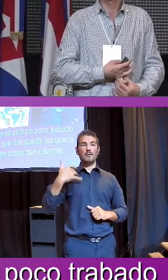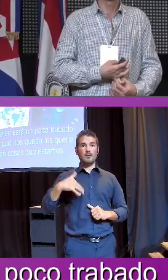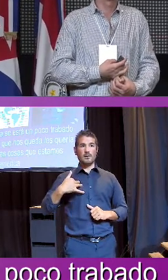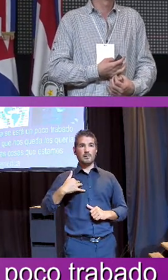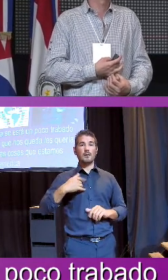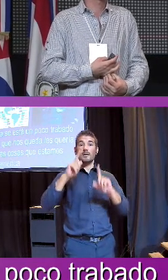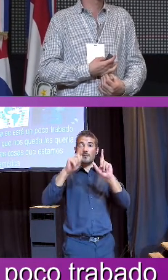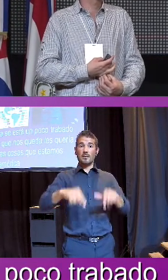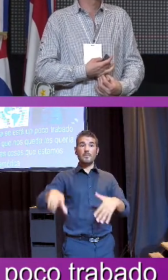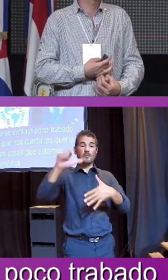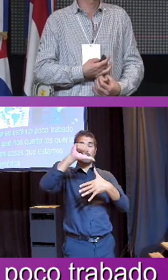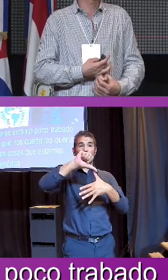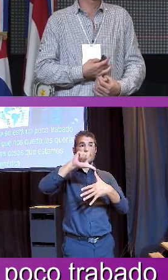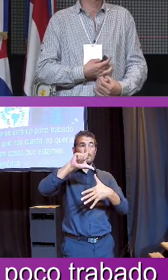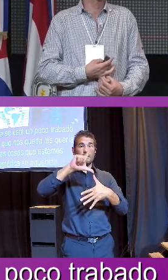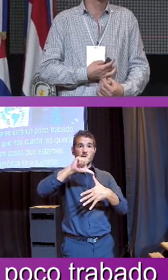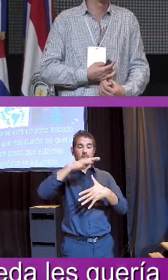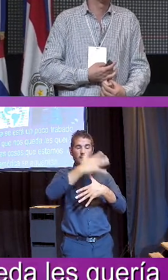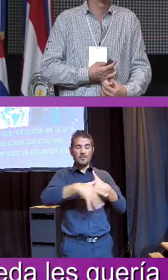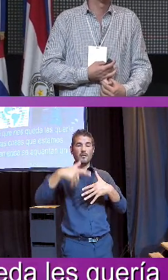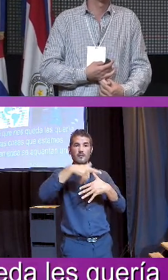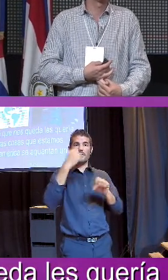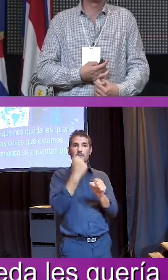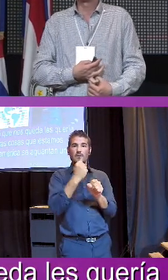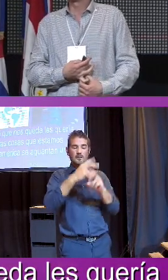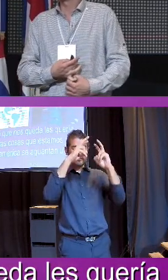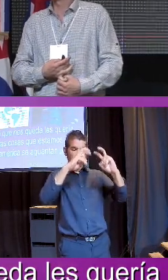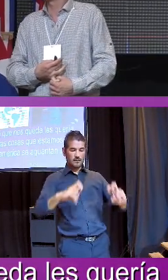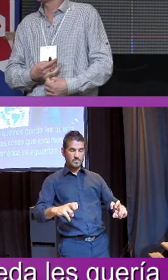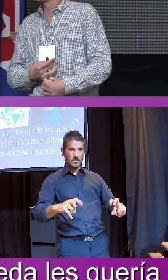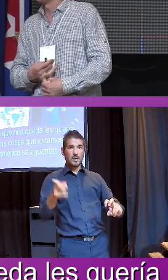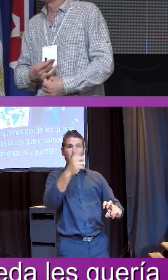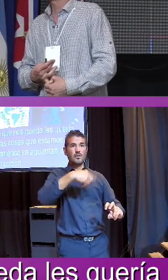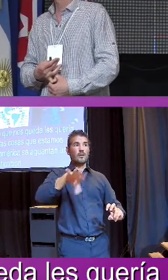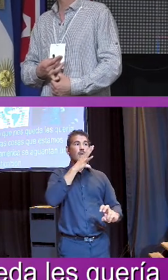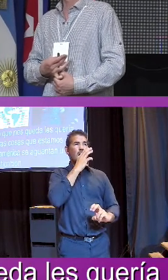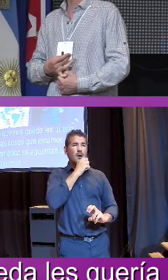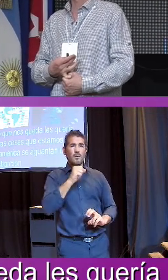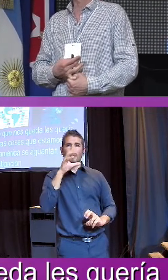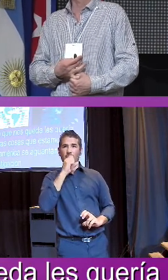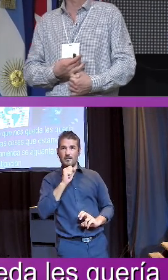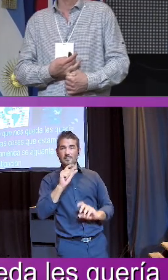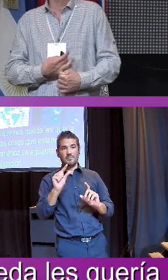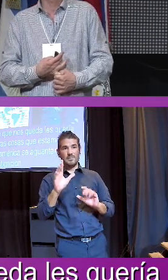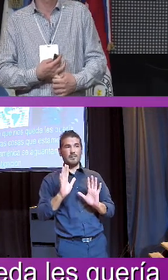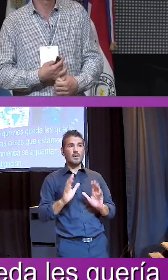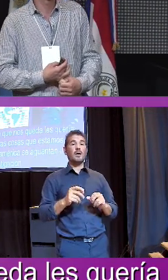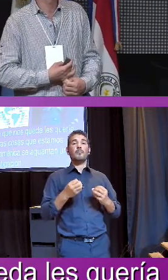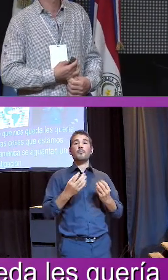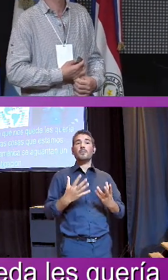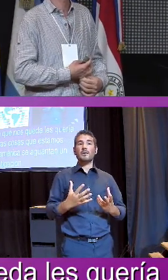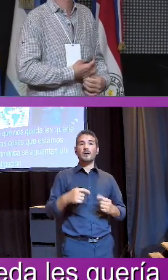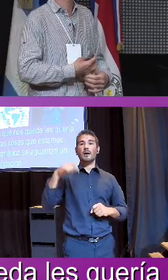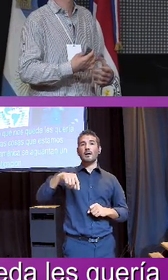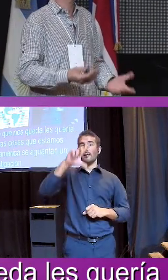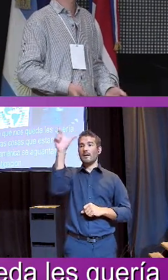Latinoamérica, si aguantan un poquito más de este tema de investigación. Pero es importante tener nuestra propia agenda de investigación